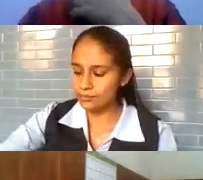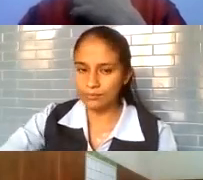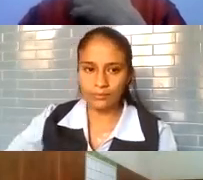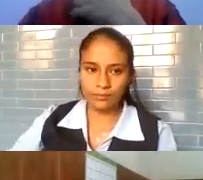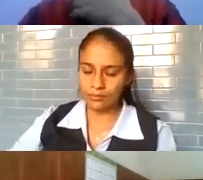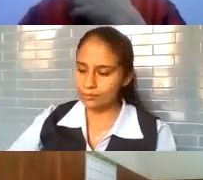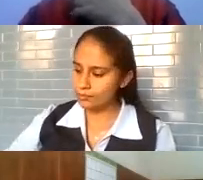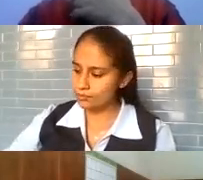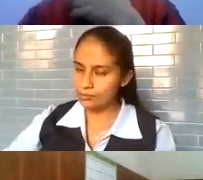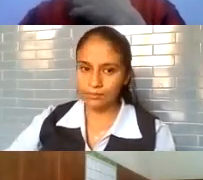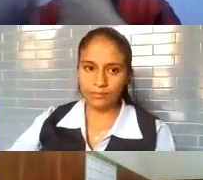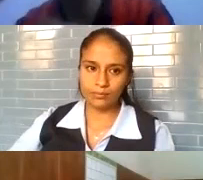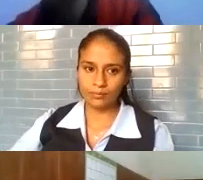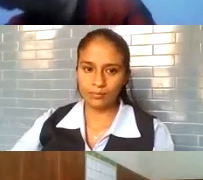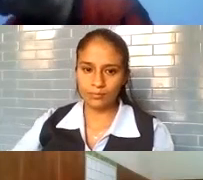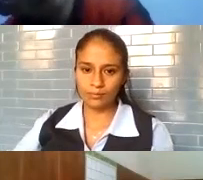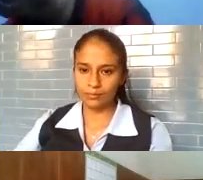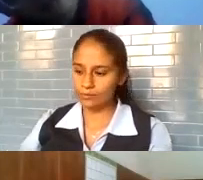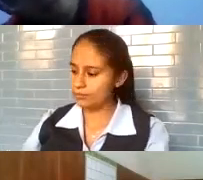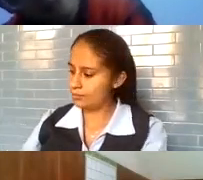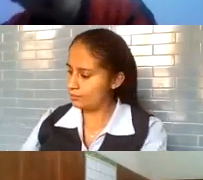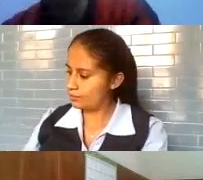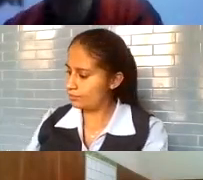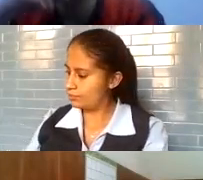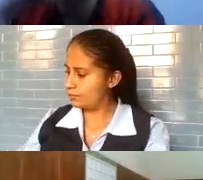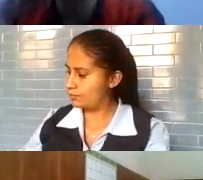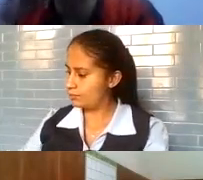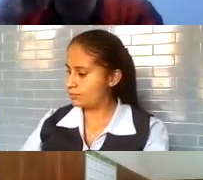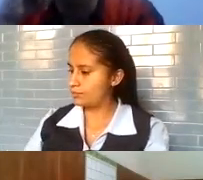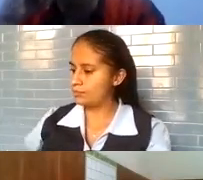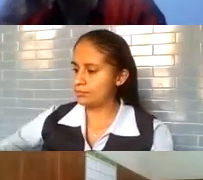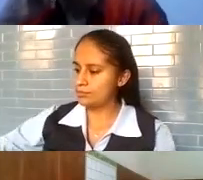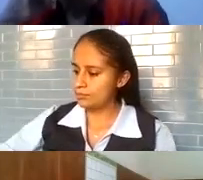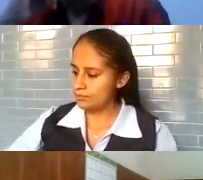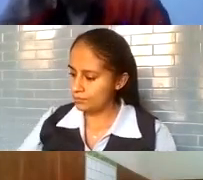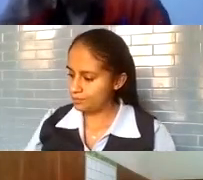Y estos son los más comunes. Existen todavía más, pero estos son los